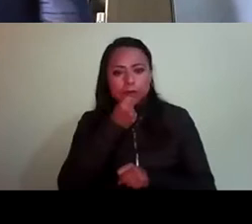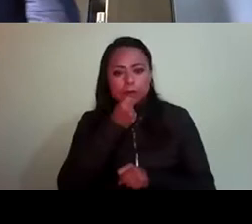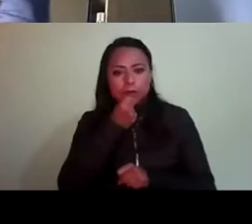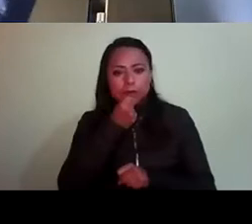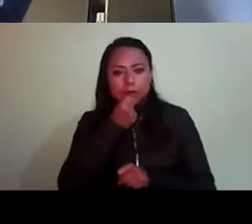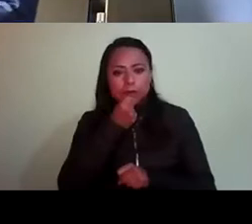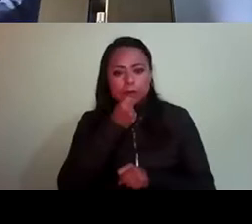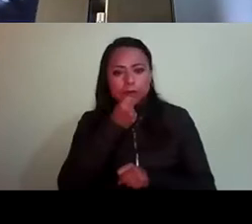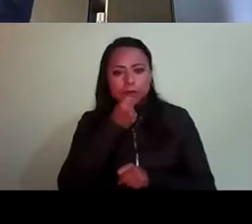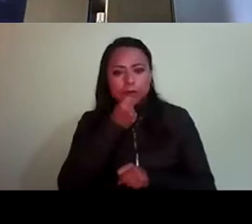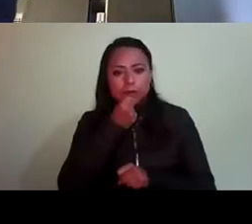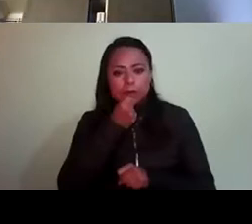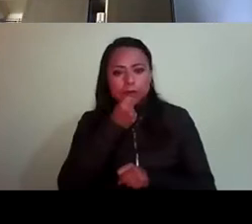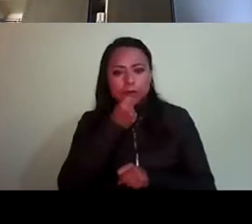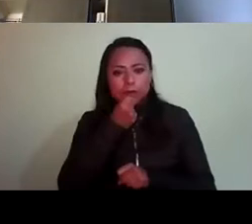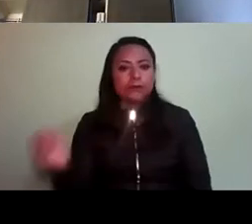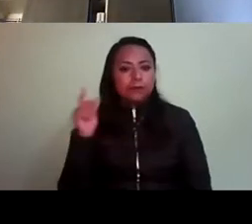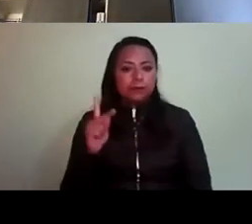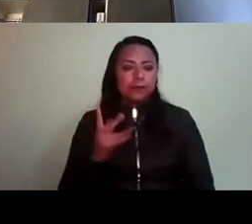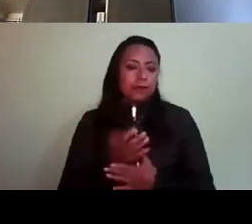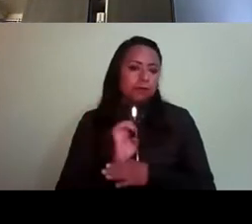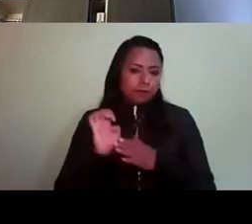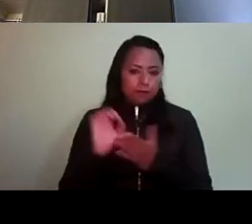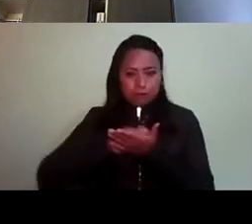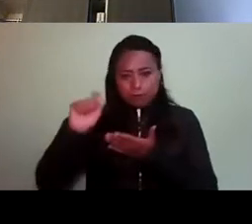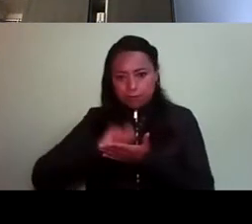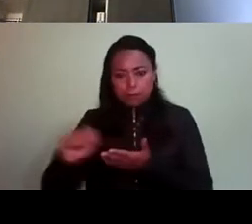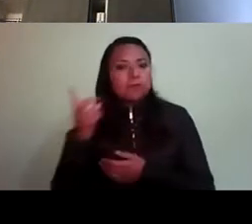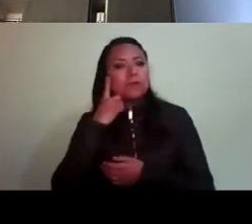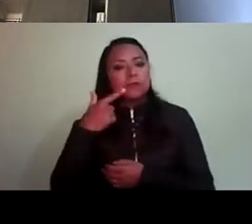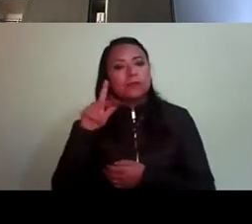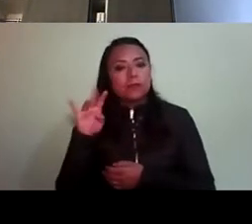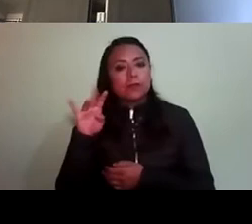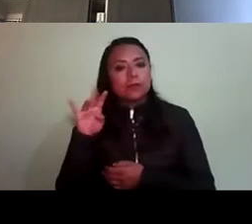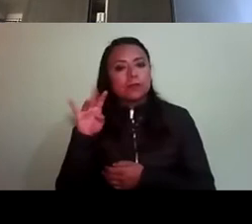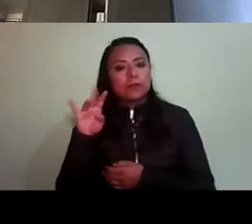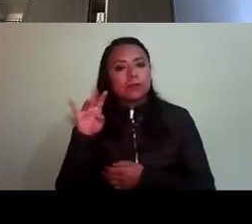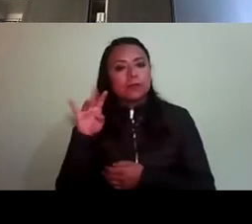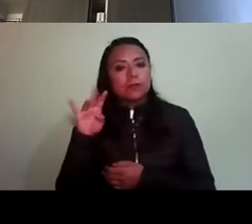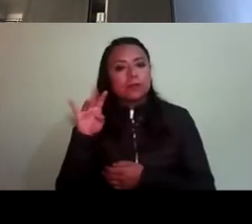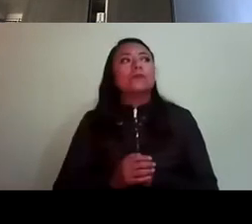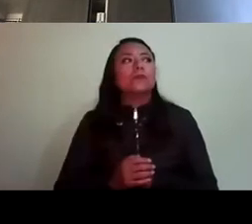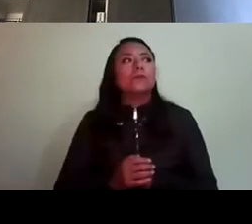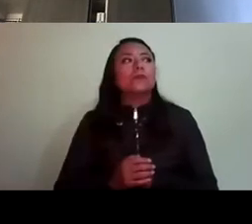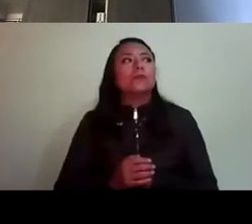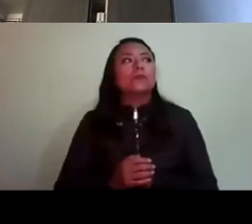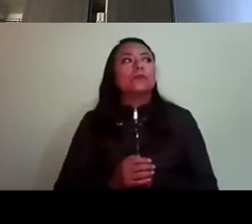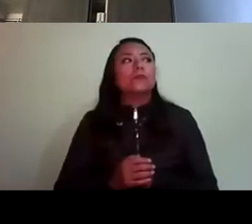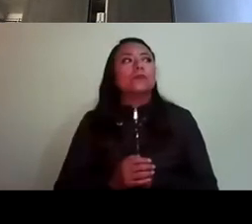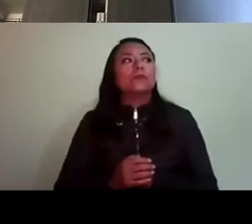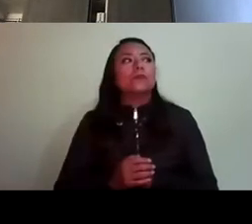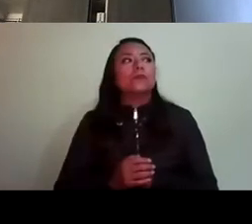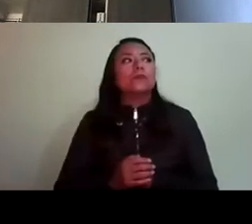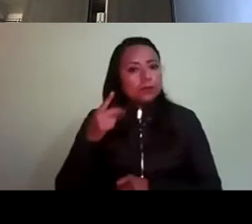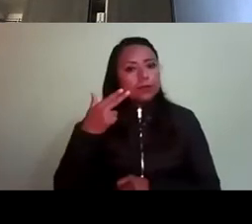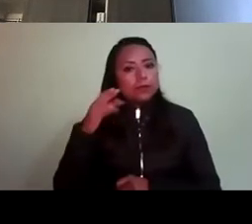enlistamos, diputado Gaviño. Y por el Partido Acción Nacional, el diputado doctor Barrera Marmolejo. Y por el Partido Morena, la diputada Esperanza